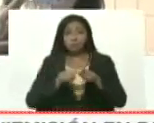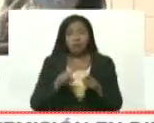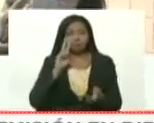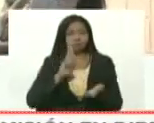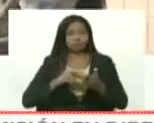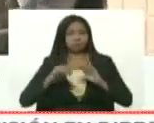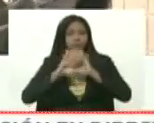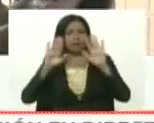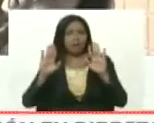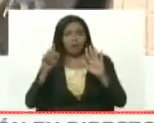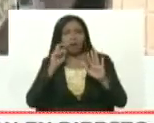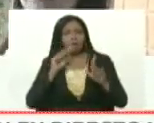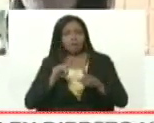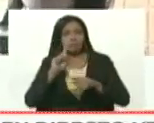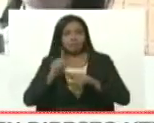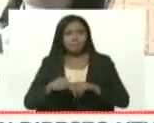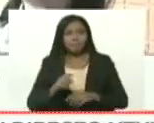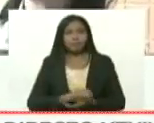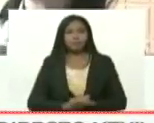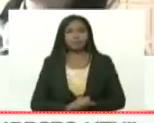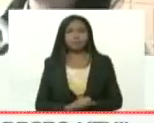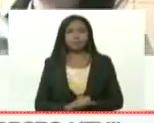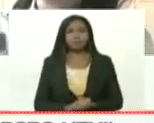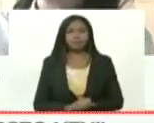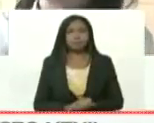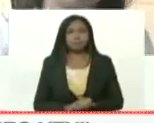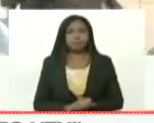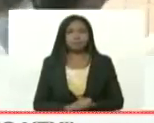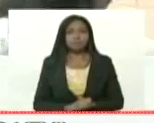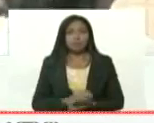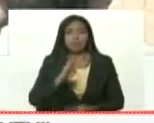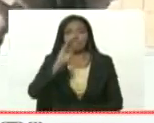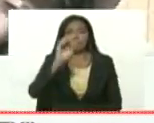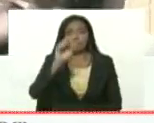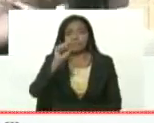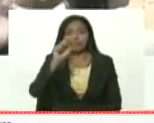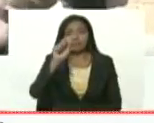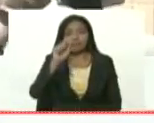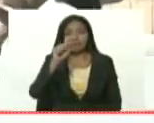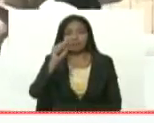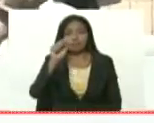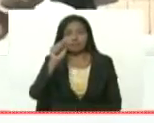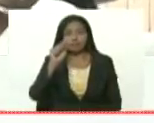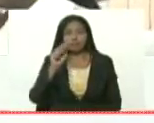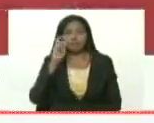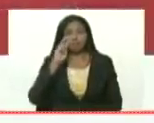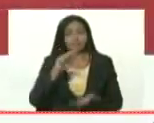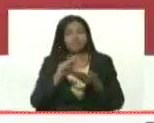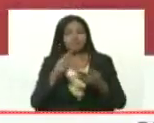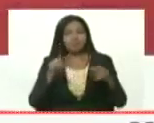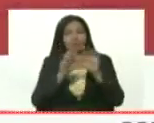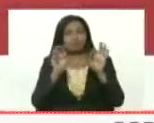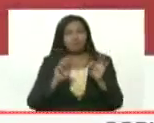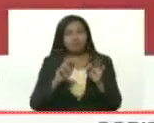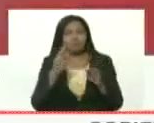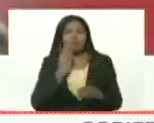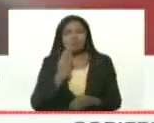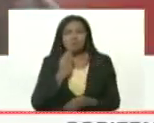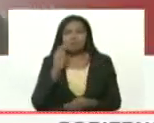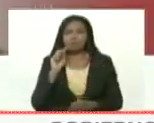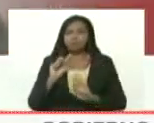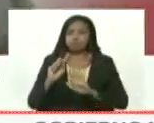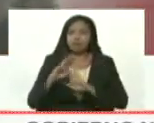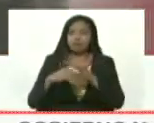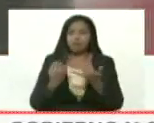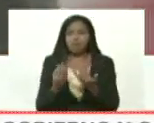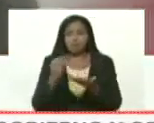Correcto. Aquí tenemos también batata. Aquí está la batata. Explíquenos estos experimentos,